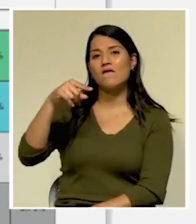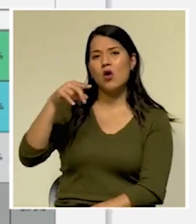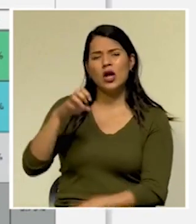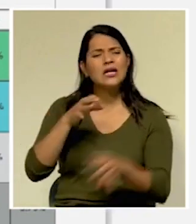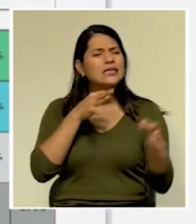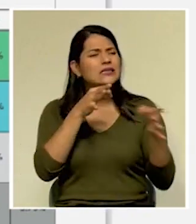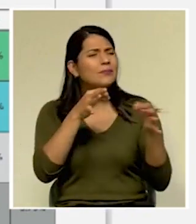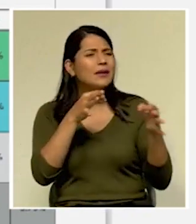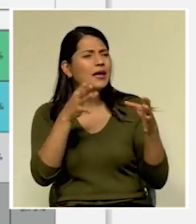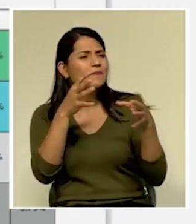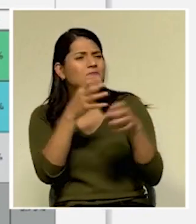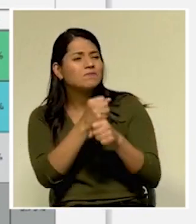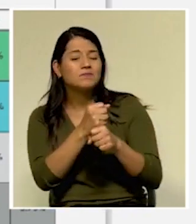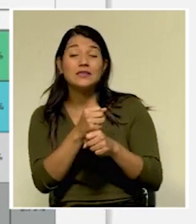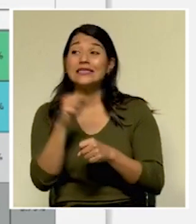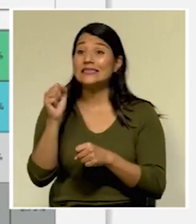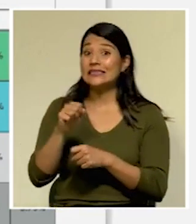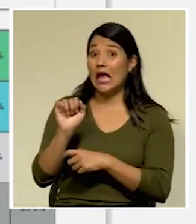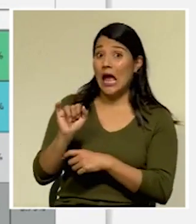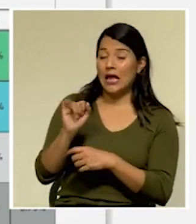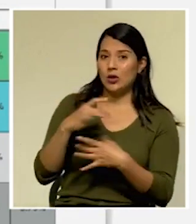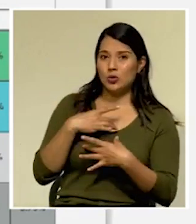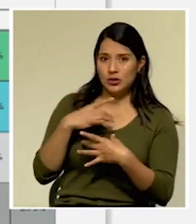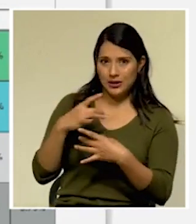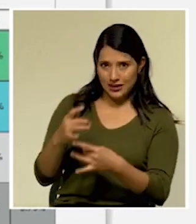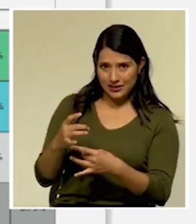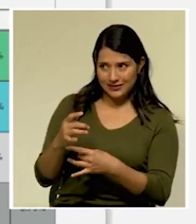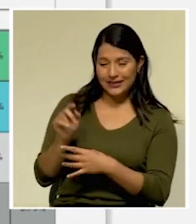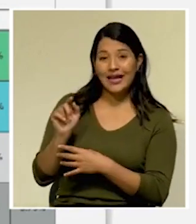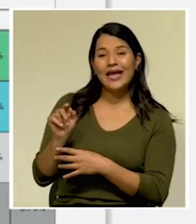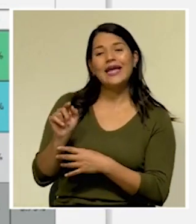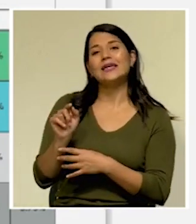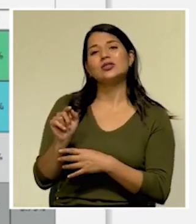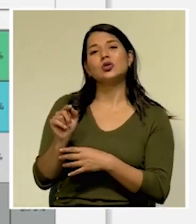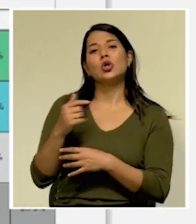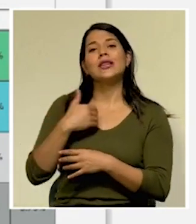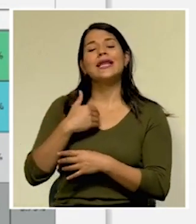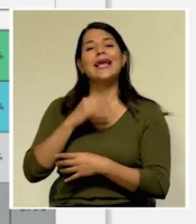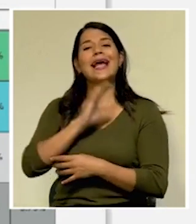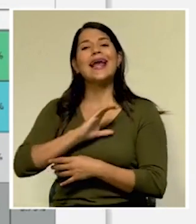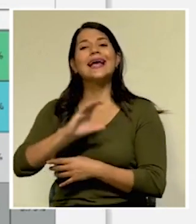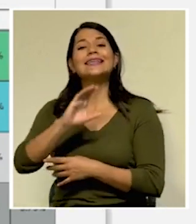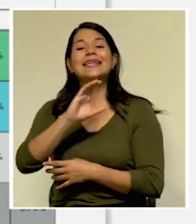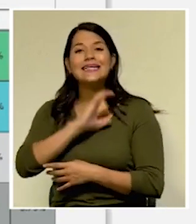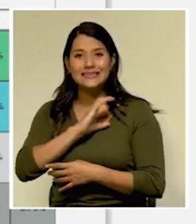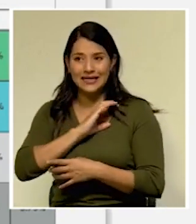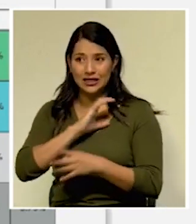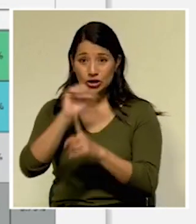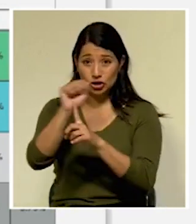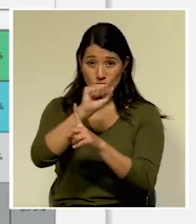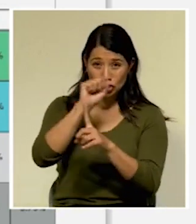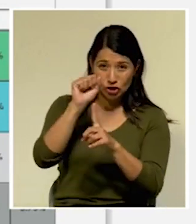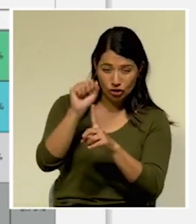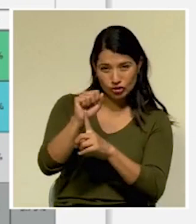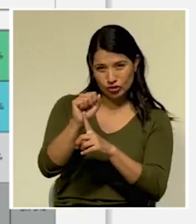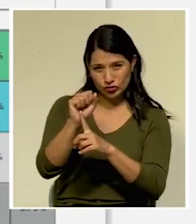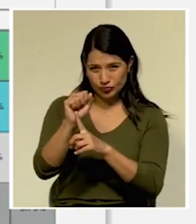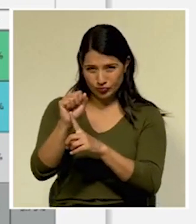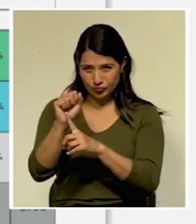aquí el dato interesante es que esto es segmentado por características sociodemográficas, especialmente por sexo,